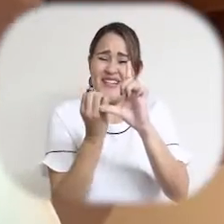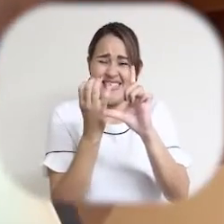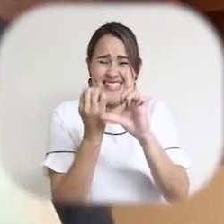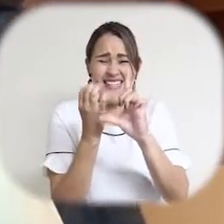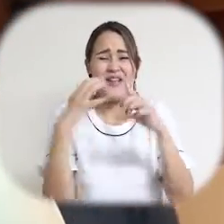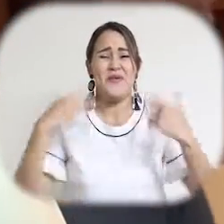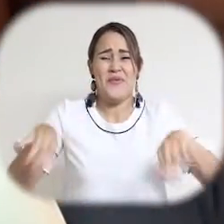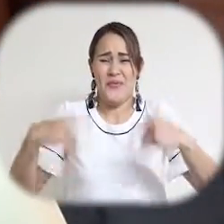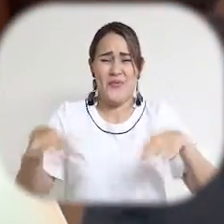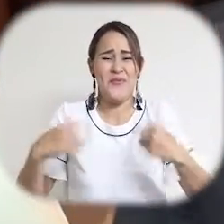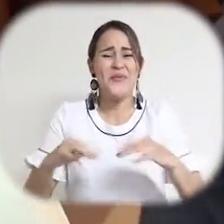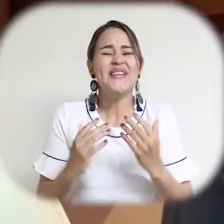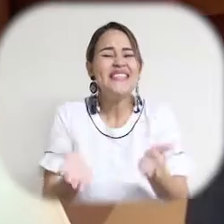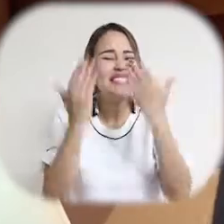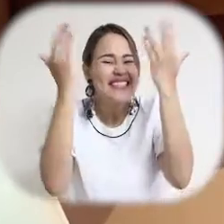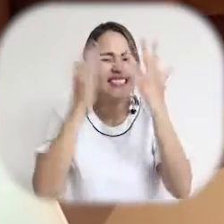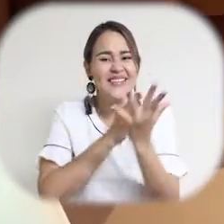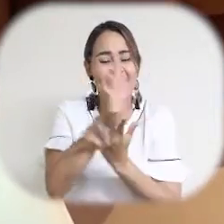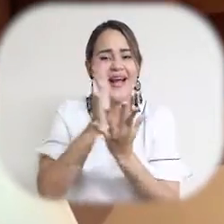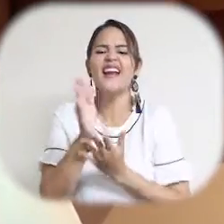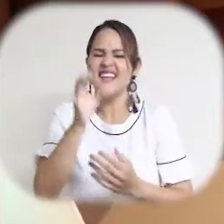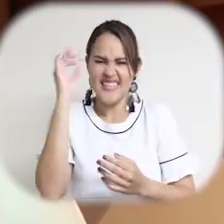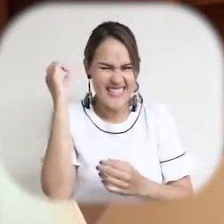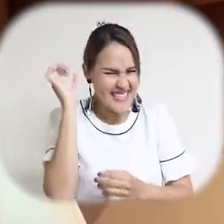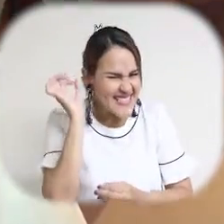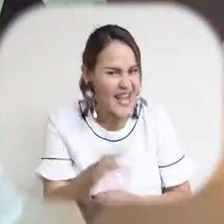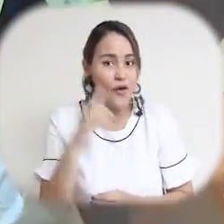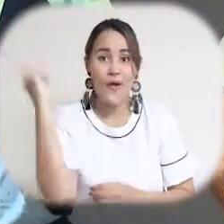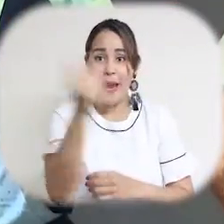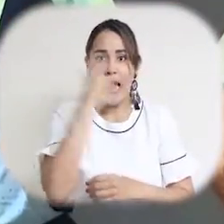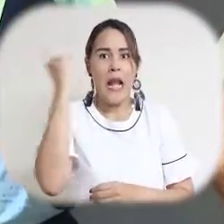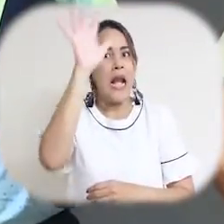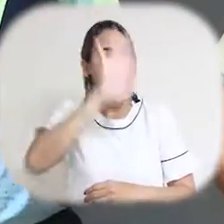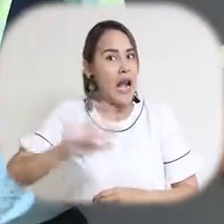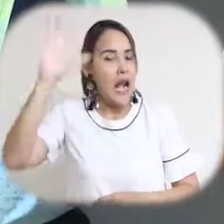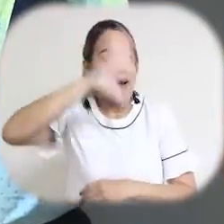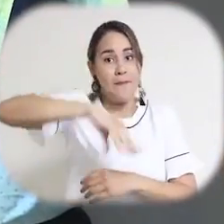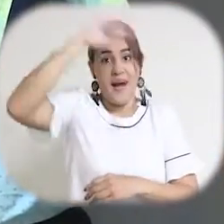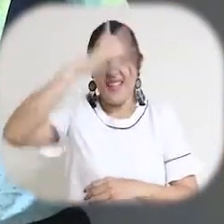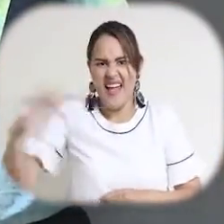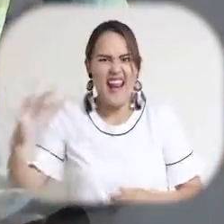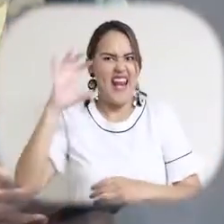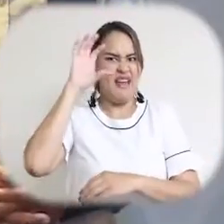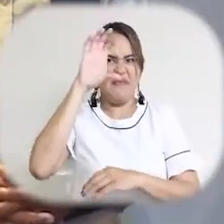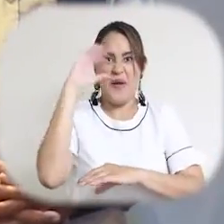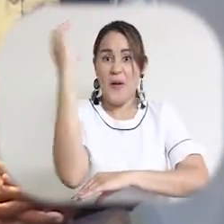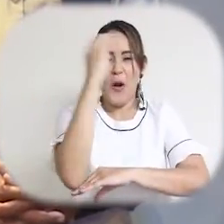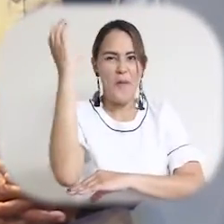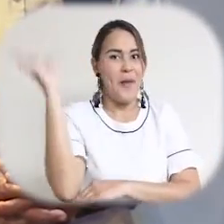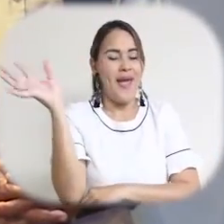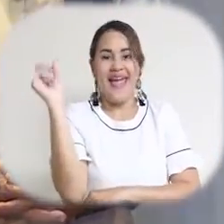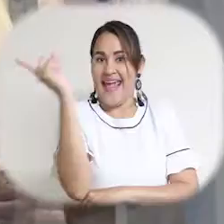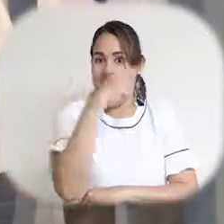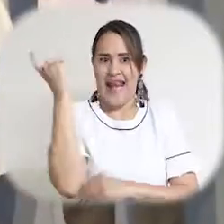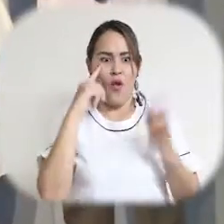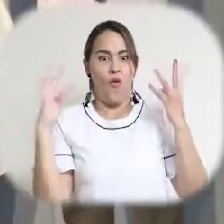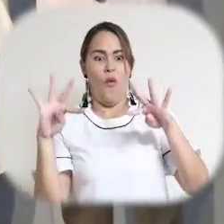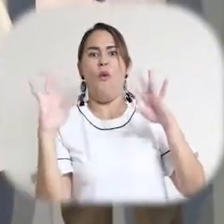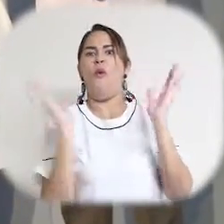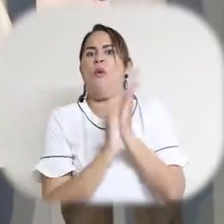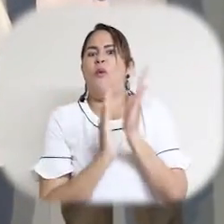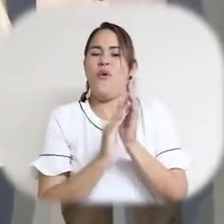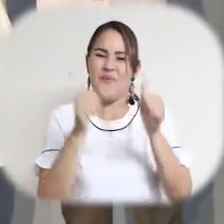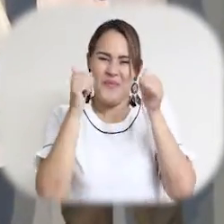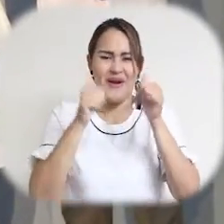de programas que van a marcar un hito en Santa Marta, en el Magdalena y en todo el país. Ha sido